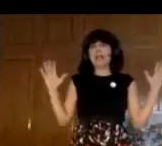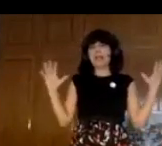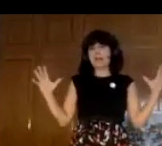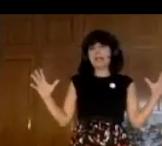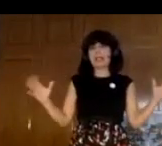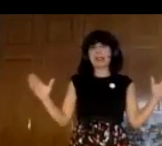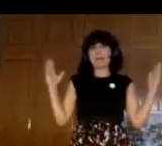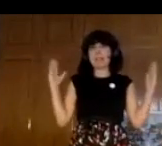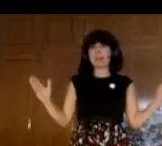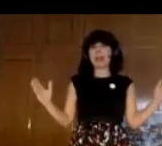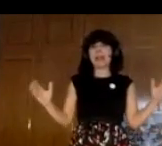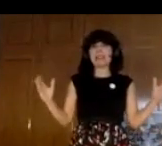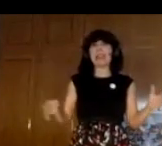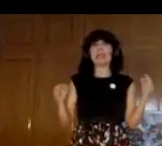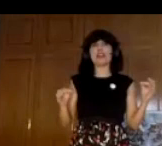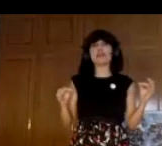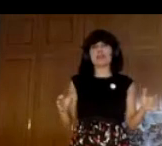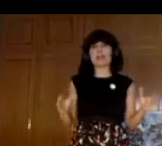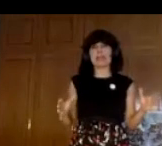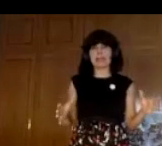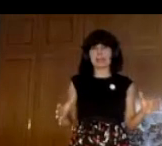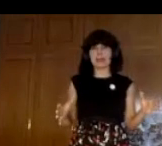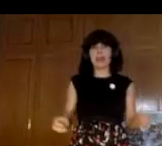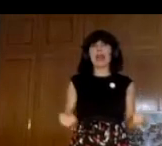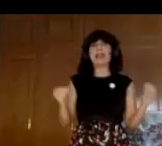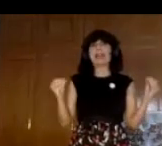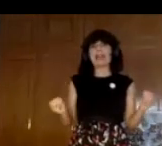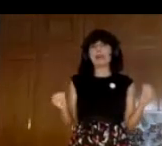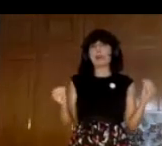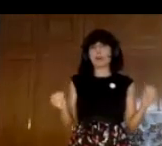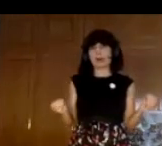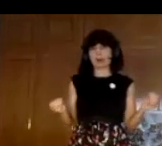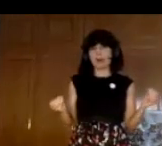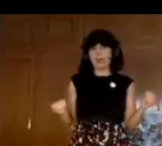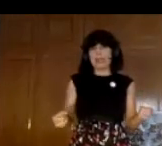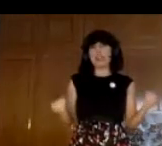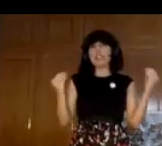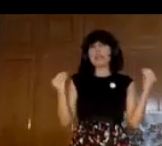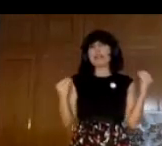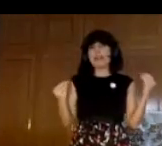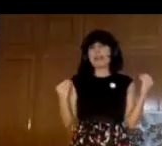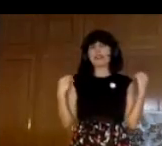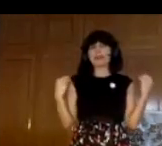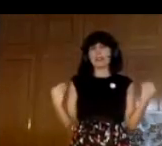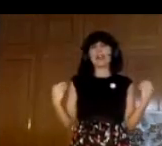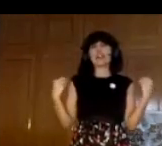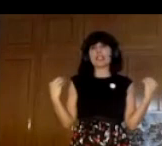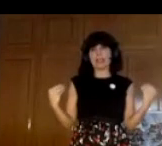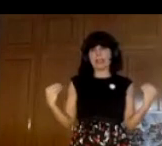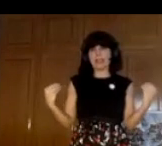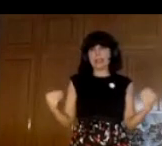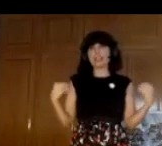la primera regla principal es evitar los mensajes reactivos. Hay que crear un nuevo marco. No sirve de nada responder a